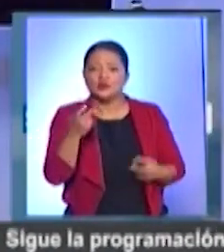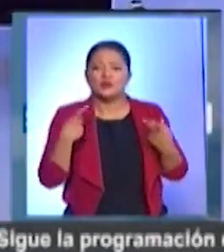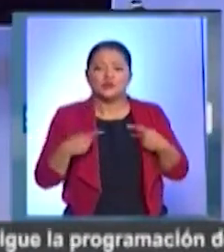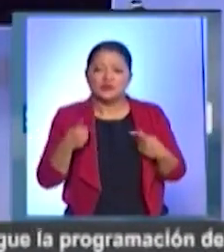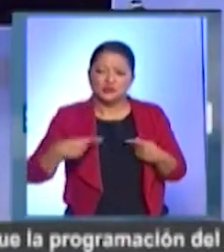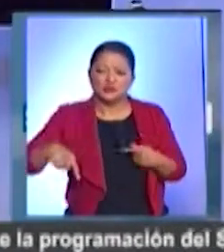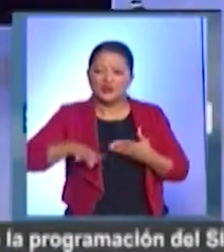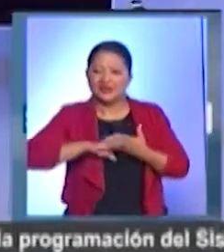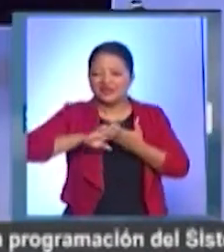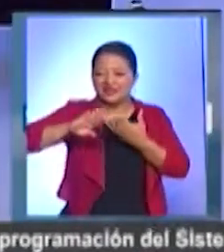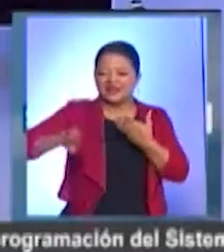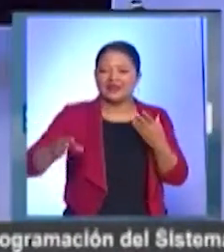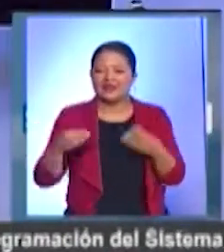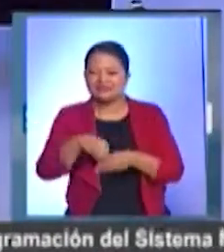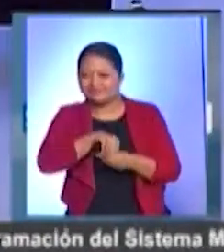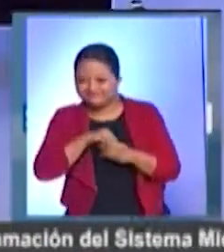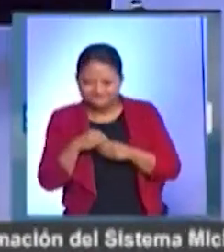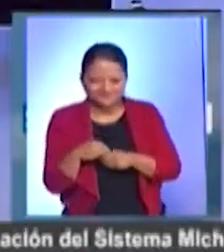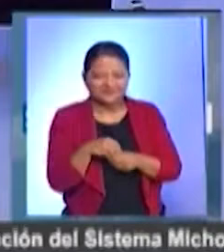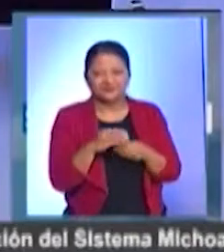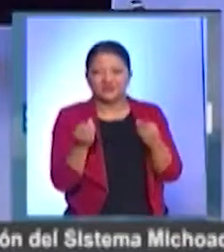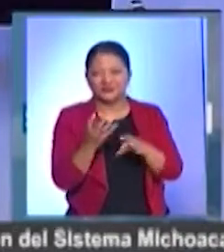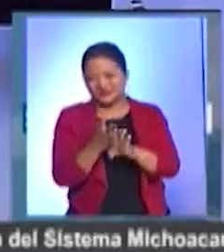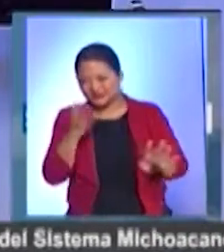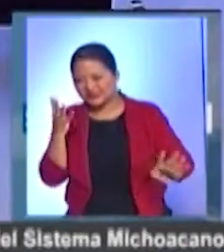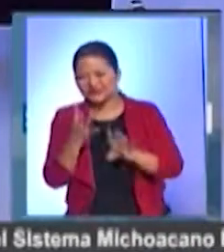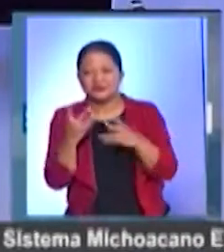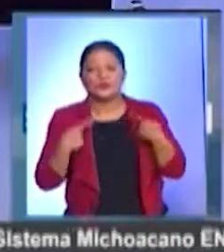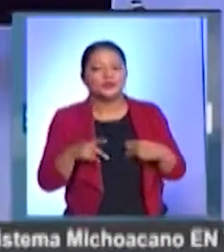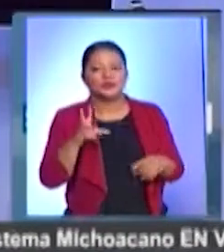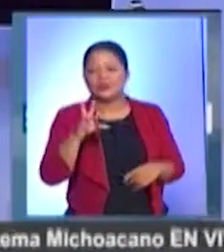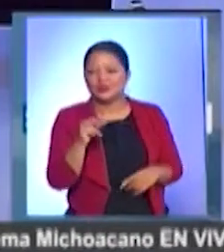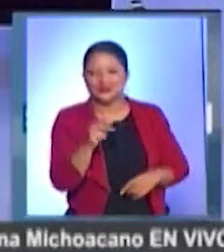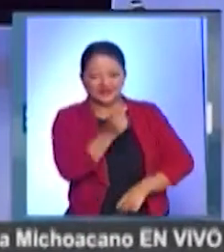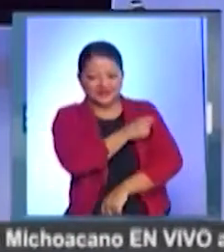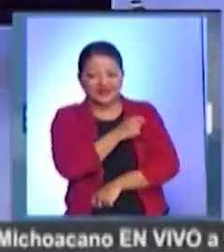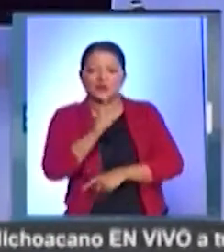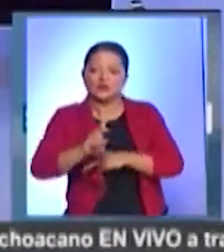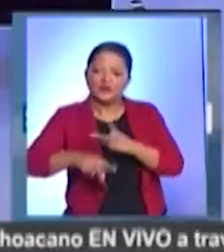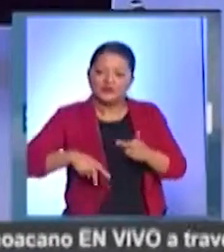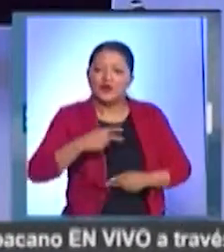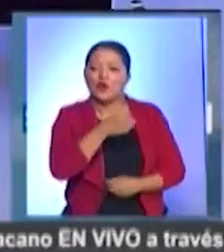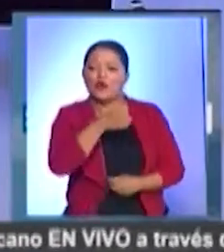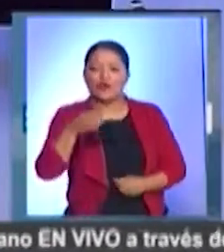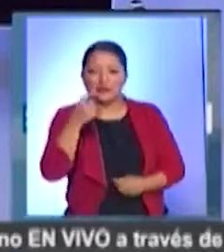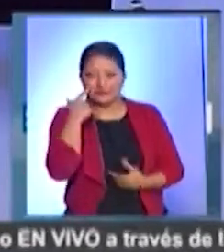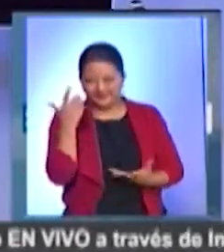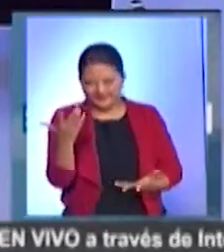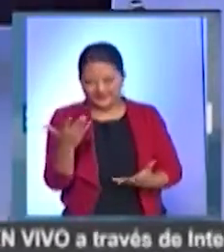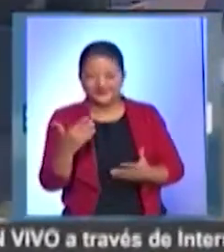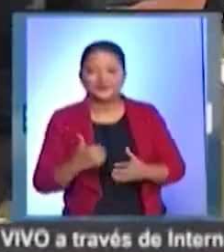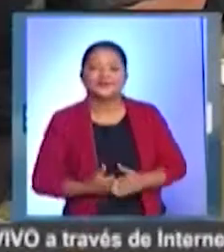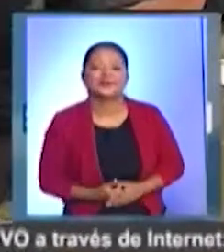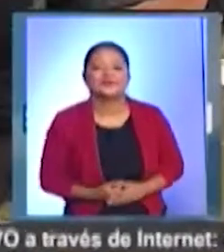evitar la aglomeración que se ha visto en las últimas jornadas de vacunación y acudir con orden escucharlos